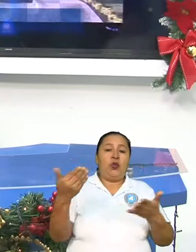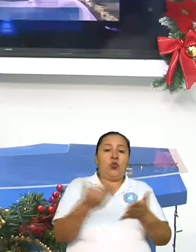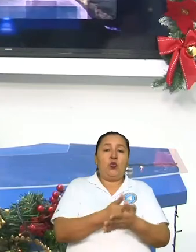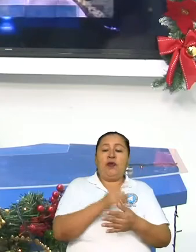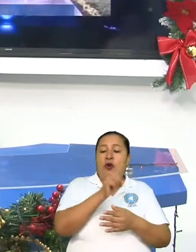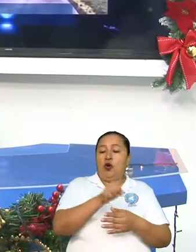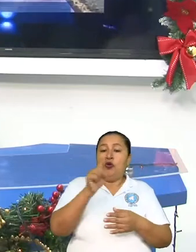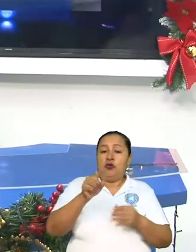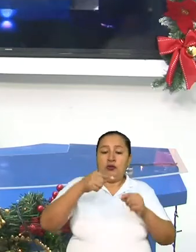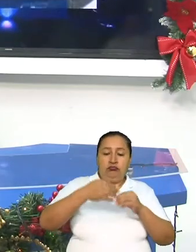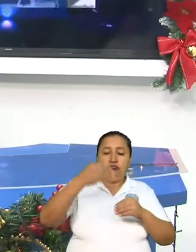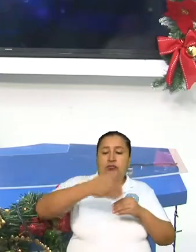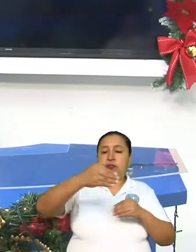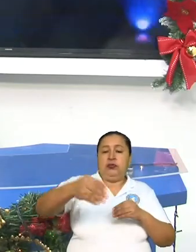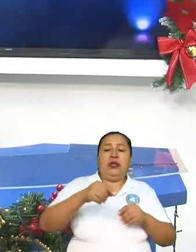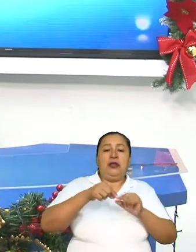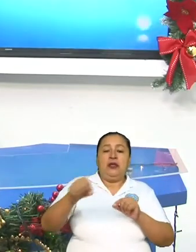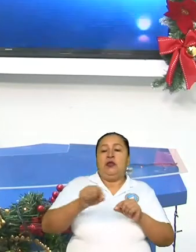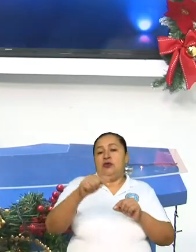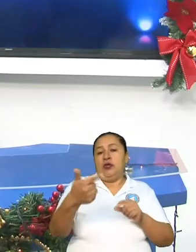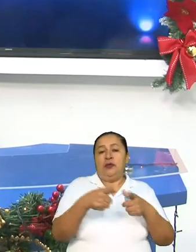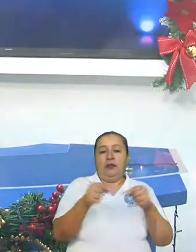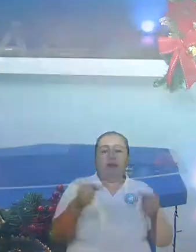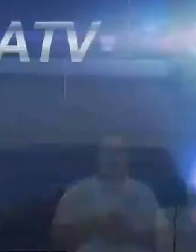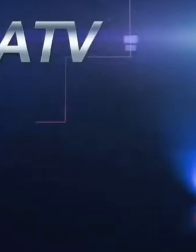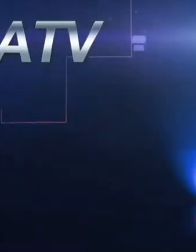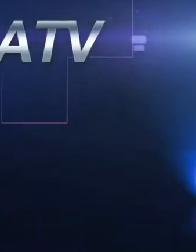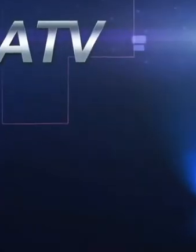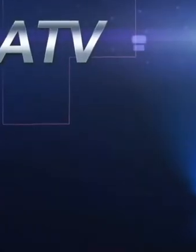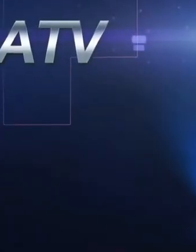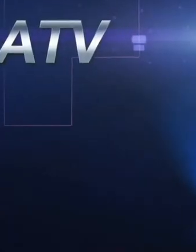cuadras en el barrio Vía Bulgaria del Distrito 7 de Managua.